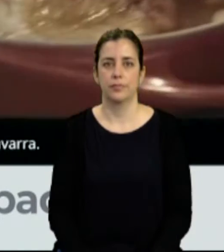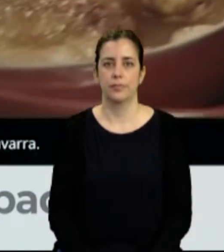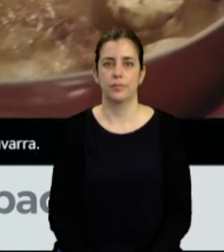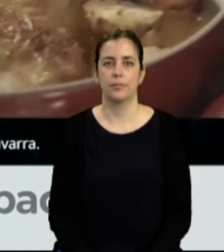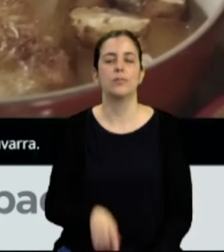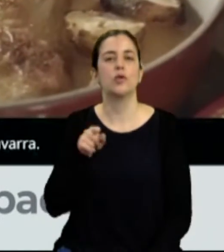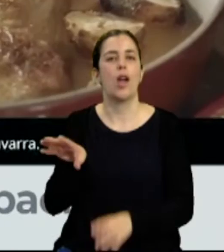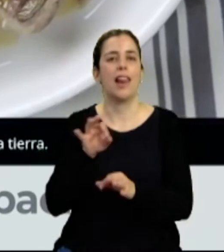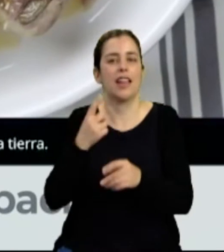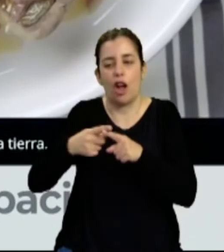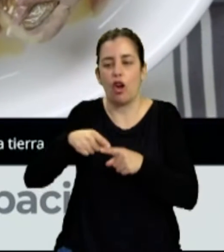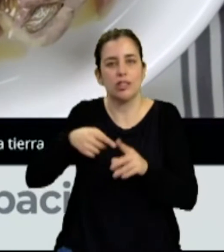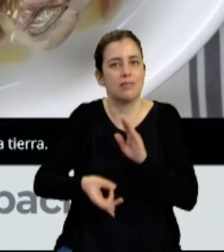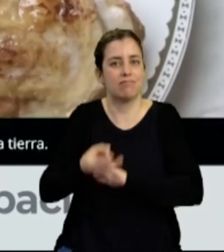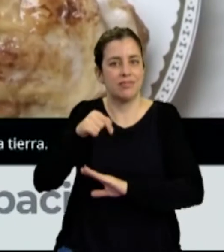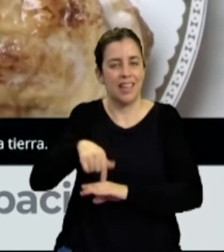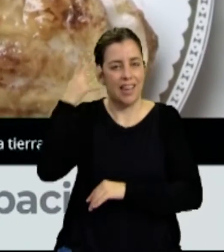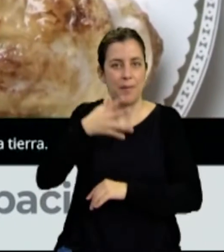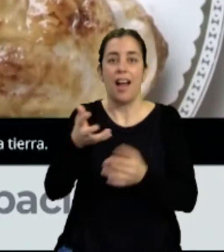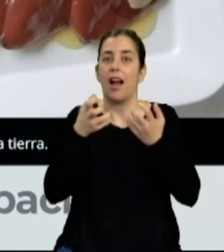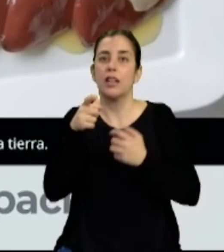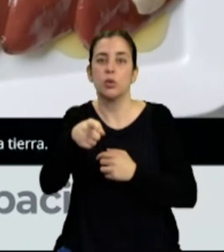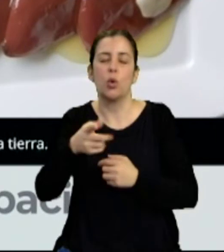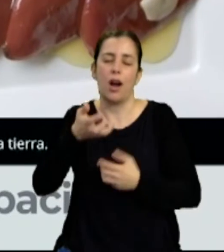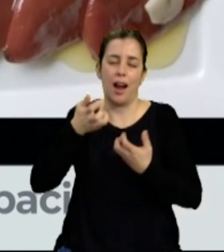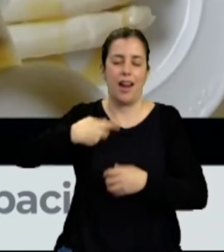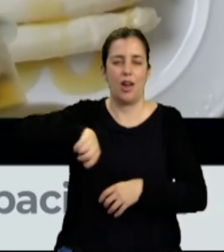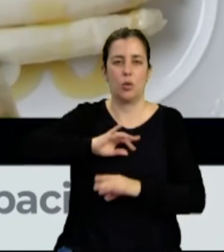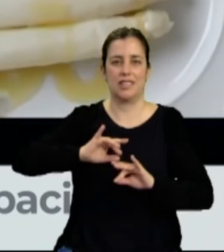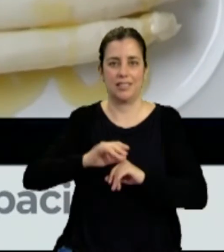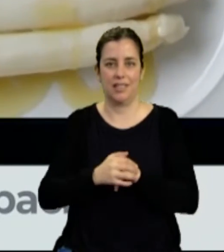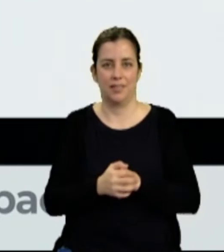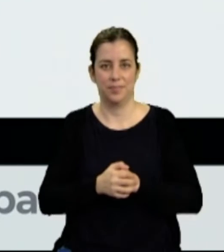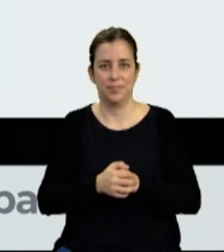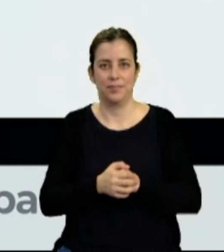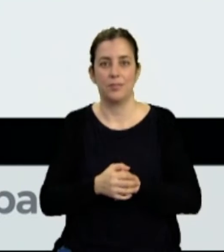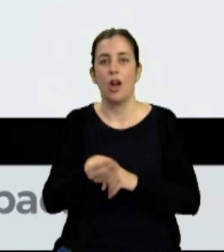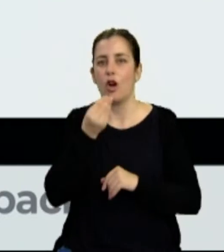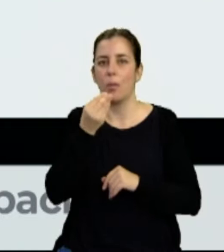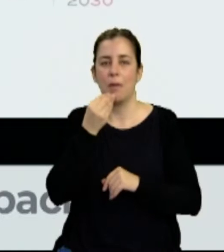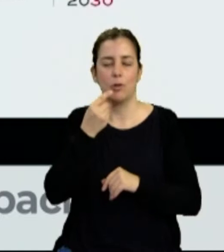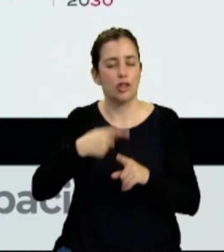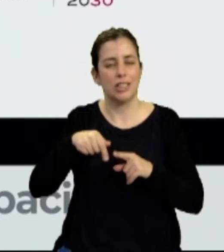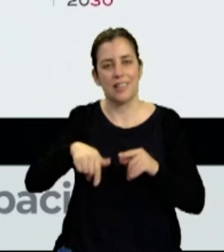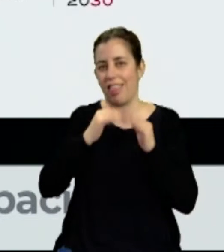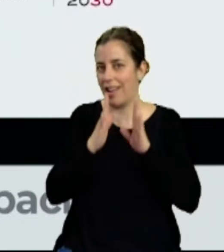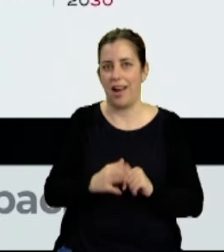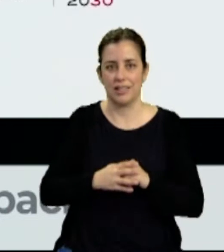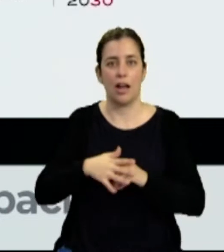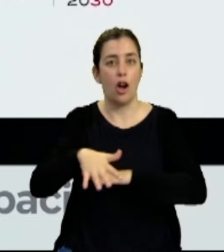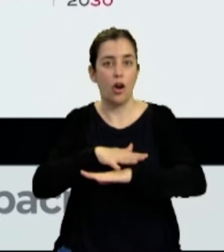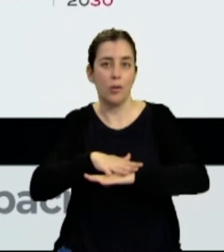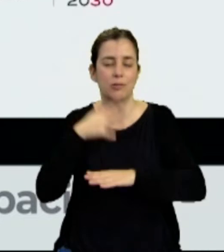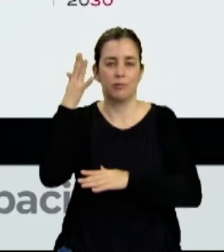Elige productos de Navarra. Ganas tú. Gana nuestra tierra. Comemos de casa. Gobierno de